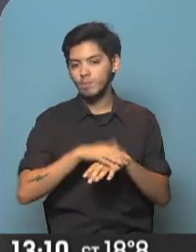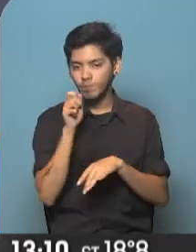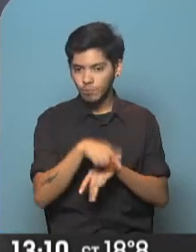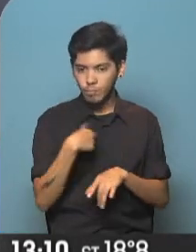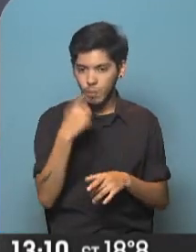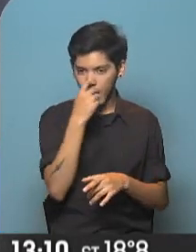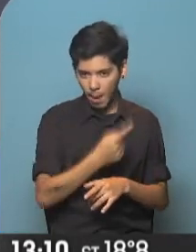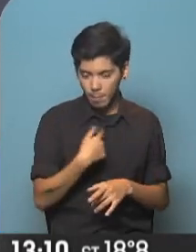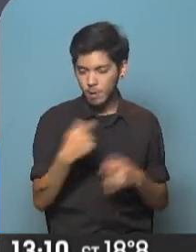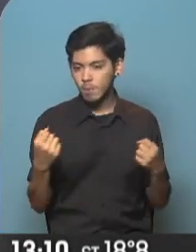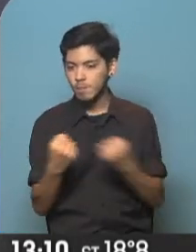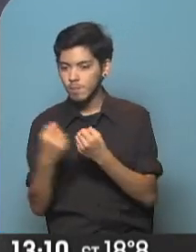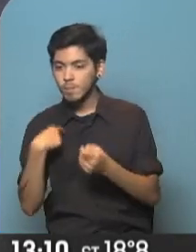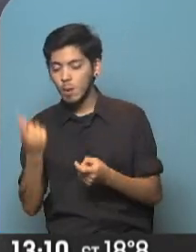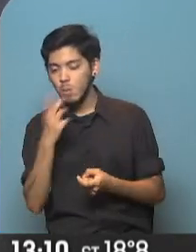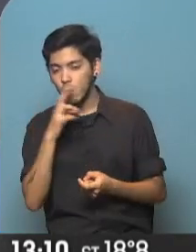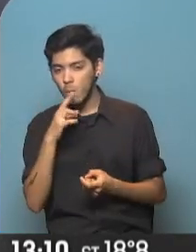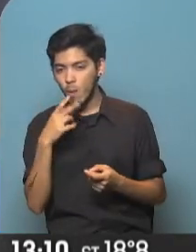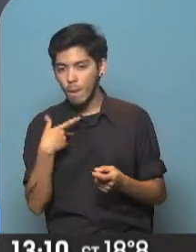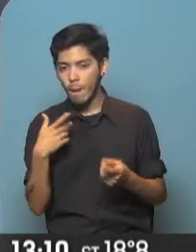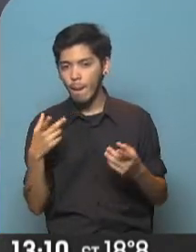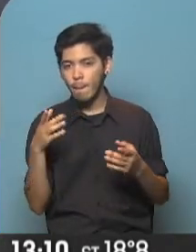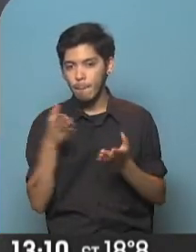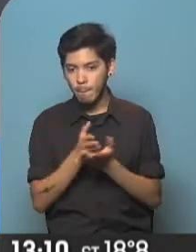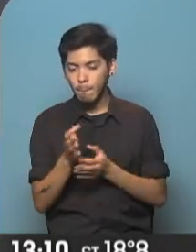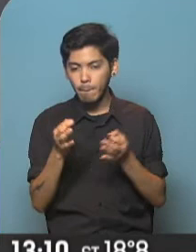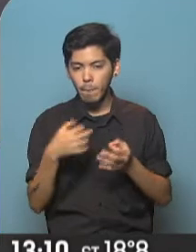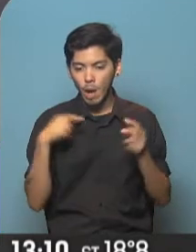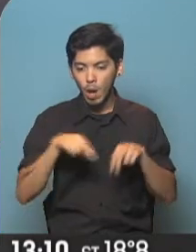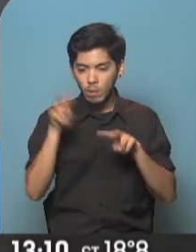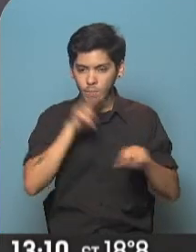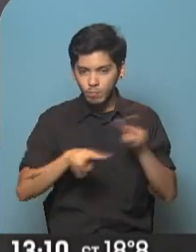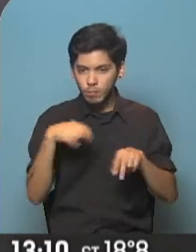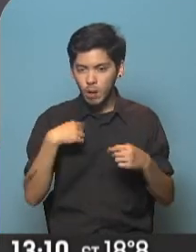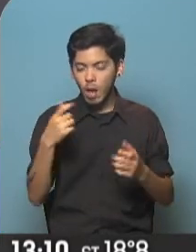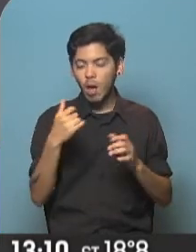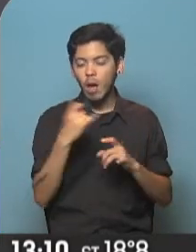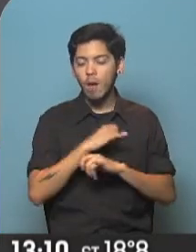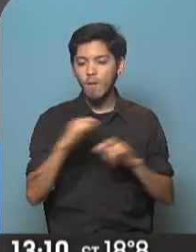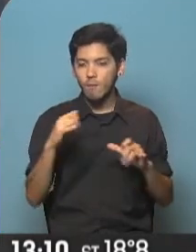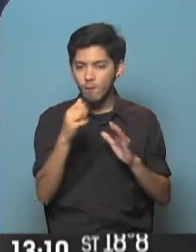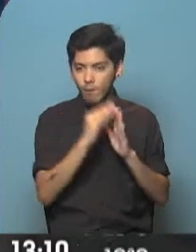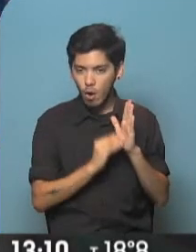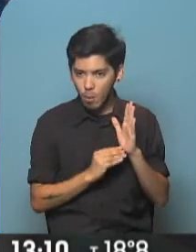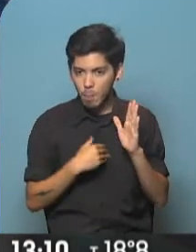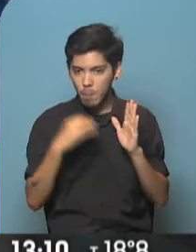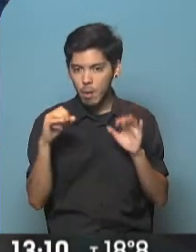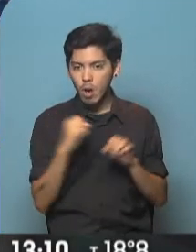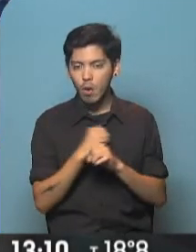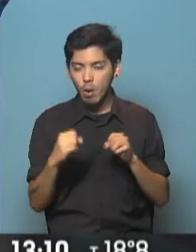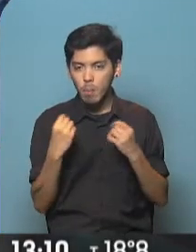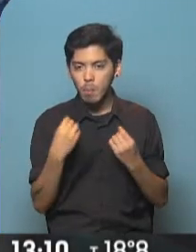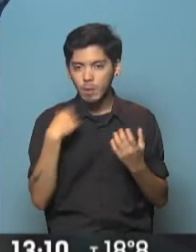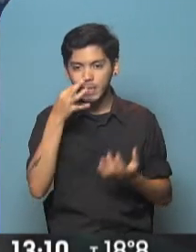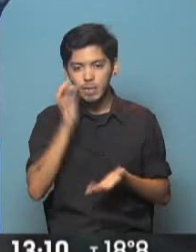nacional realizó este lunes un rastrillaje para elaborar un informe preliminar mientras se informó que ya declararon como testigos